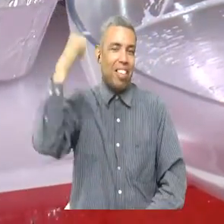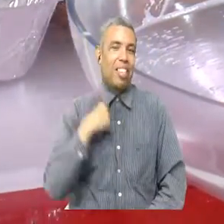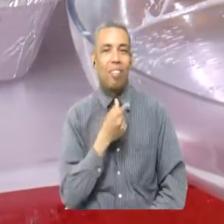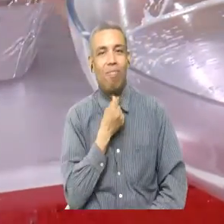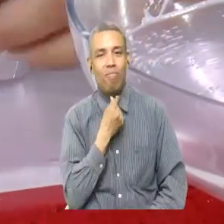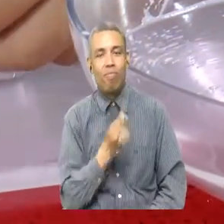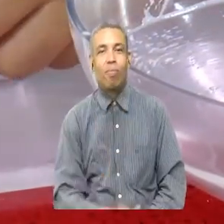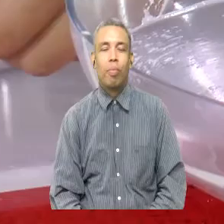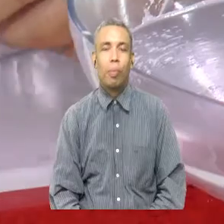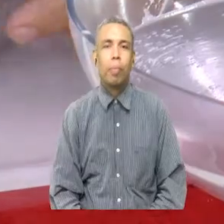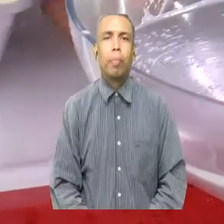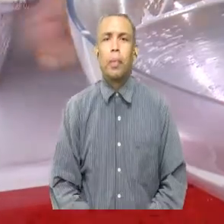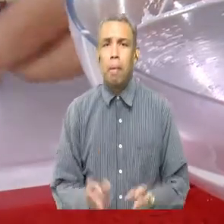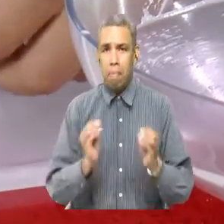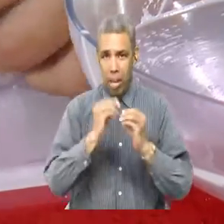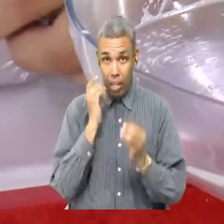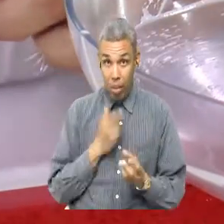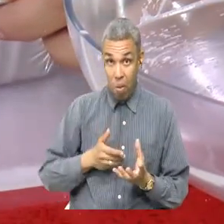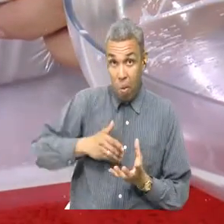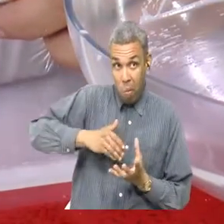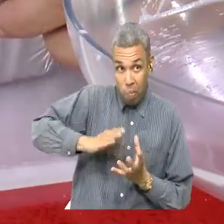Mira, queda más que suficiente.